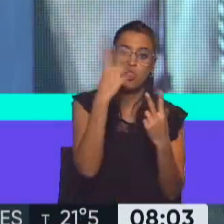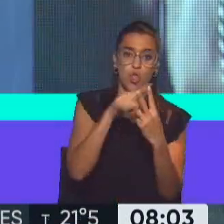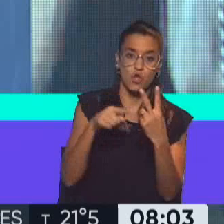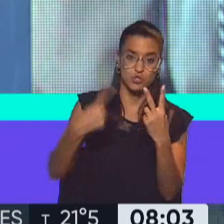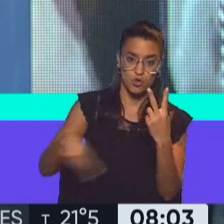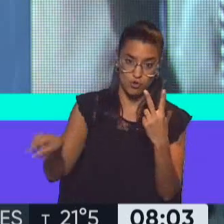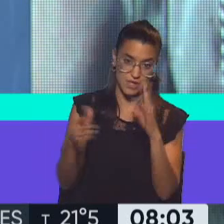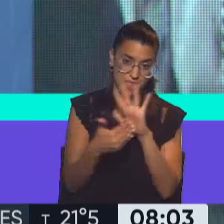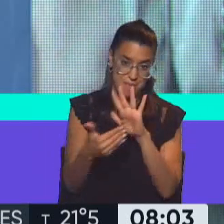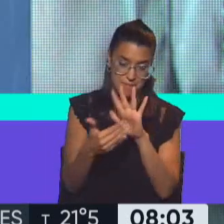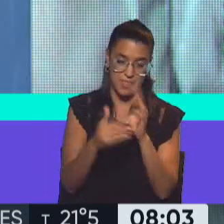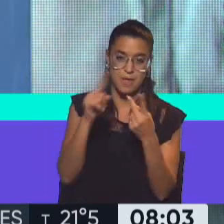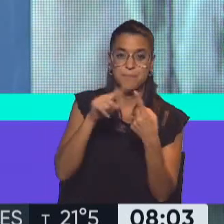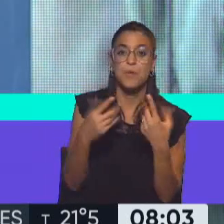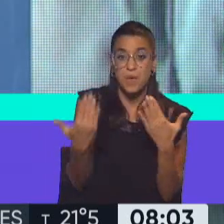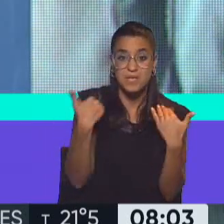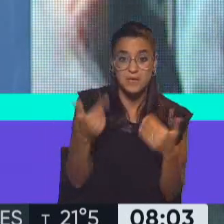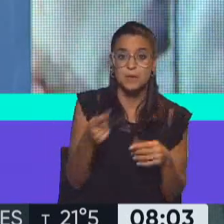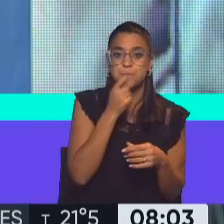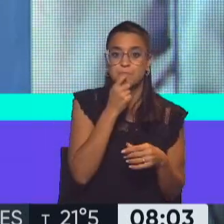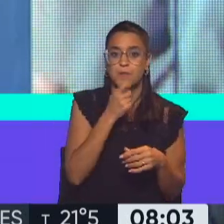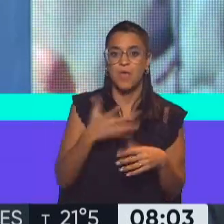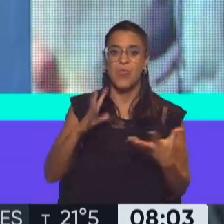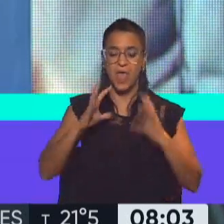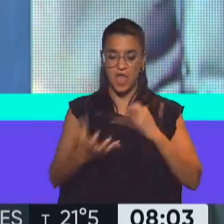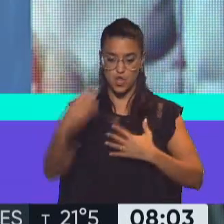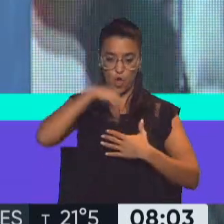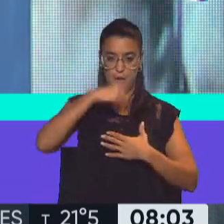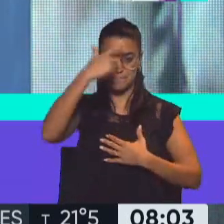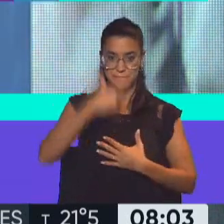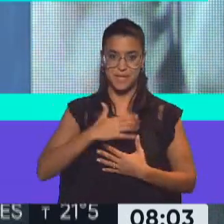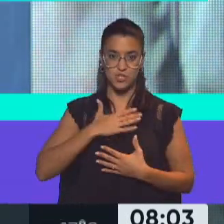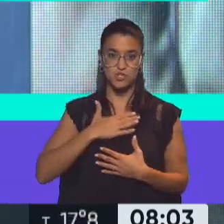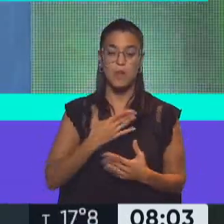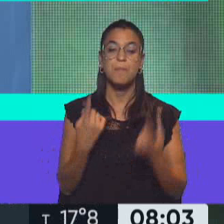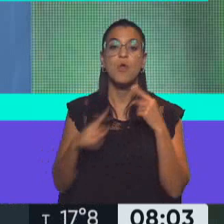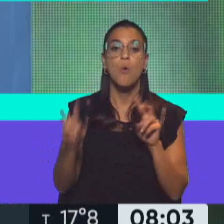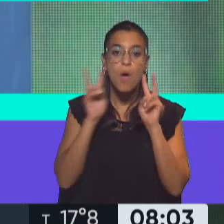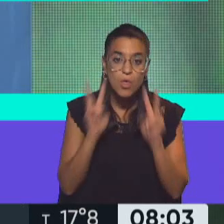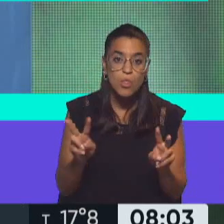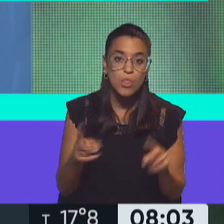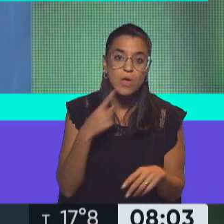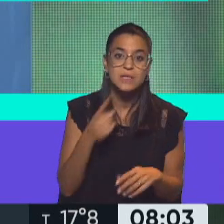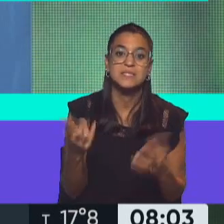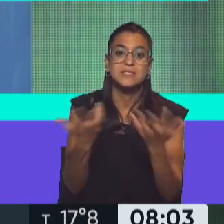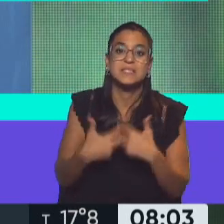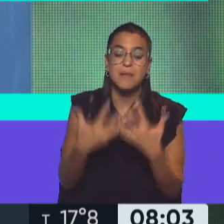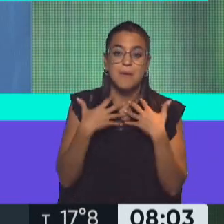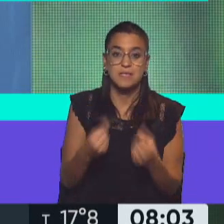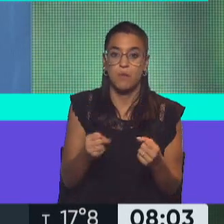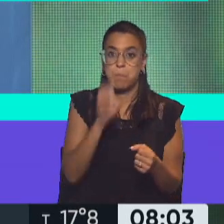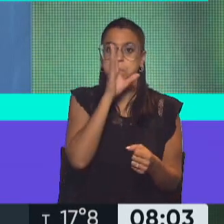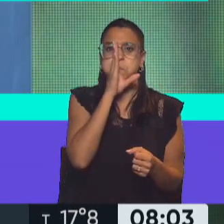variantes. Quizás sea menos con respecto al daño en el individuo, pero cuando uno satura los sistemas de salud,